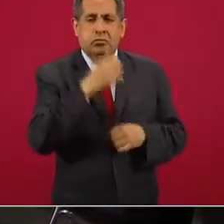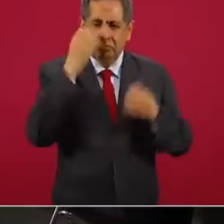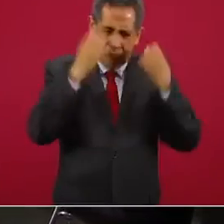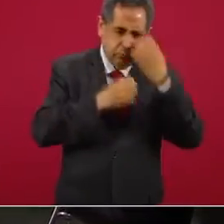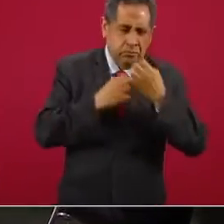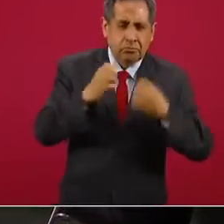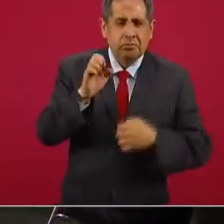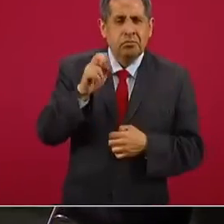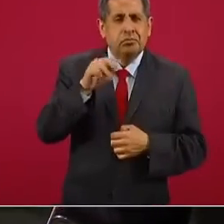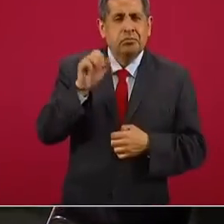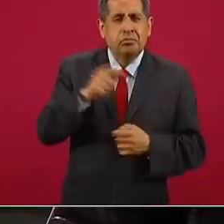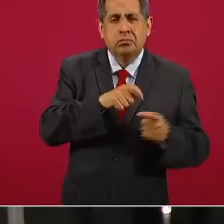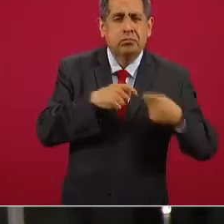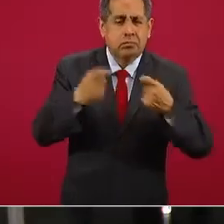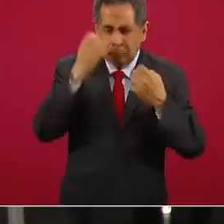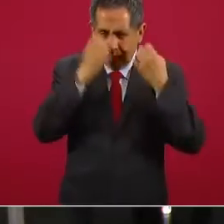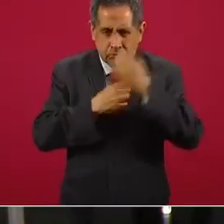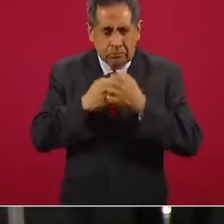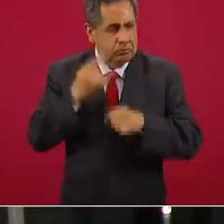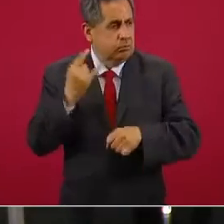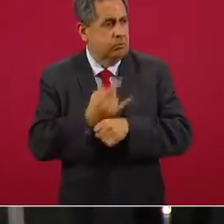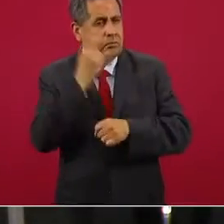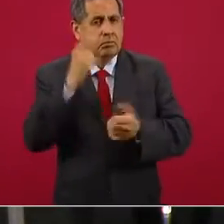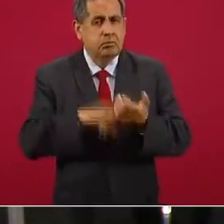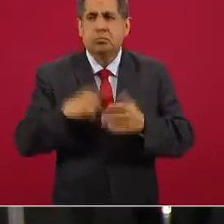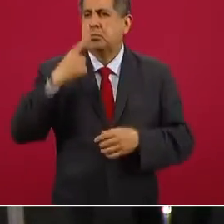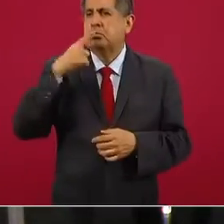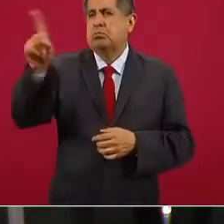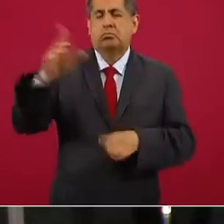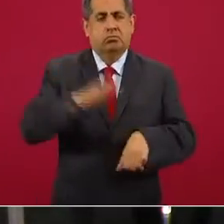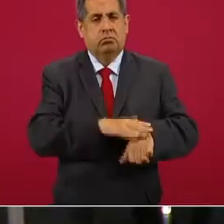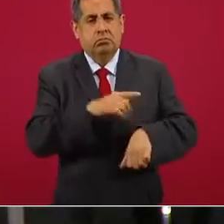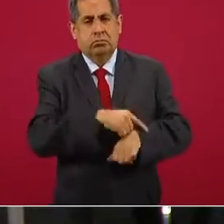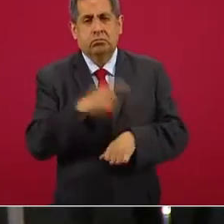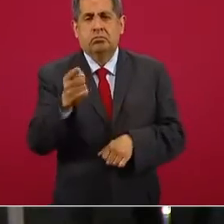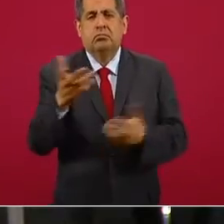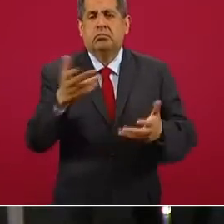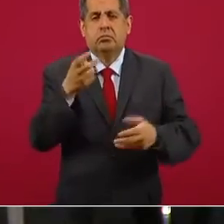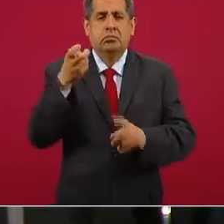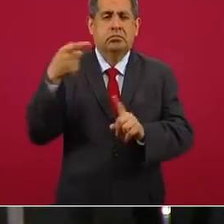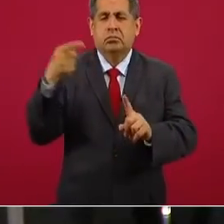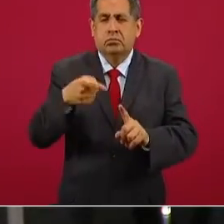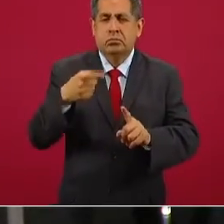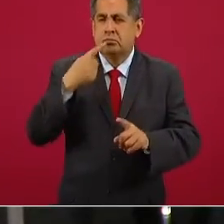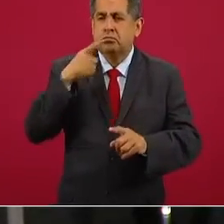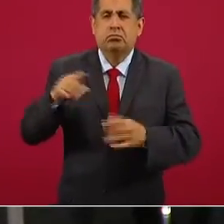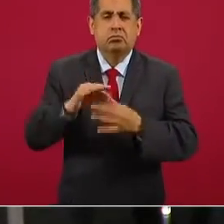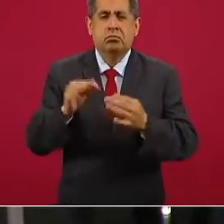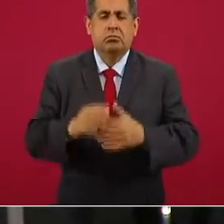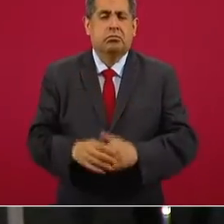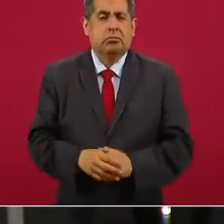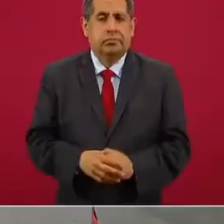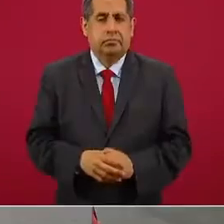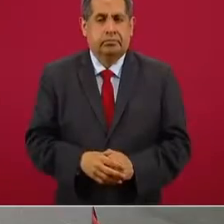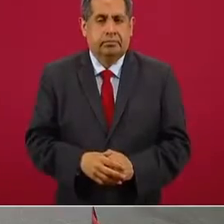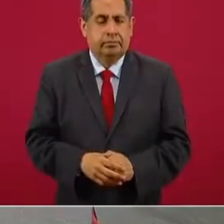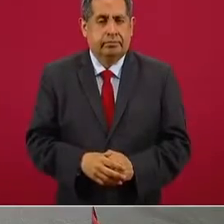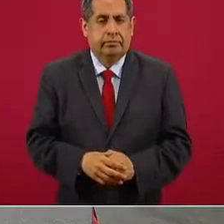el ENARM, si ya está en su conocimiento y qué han hecho respecto a esta denuncia.